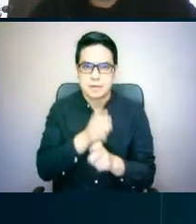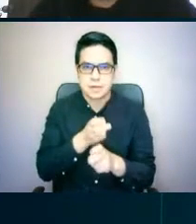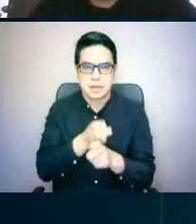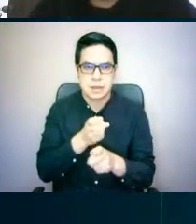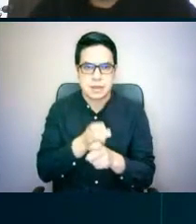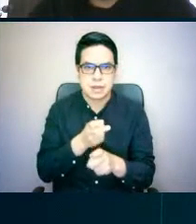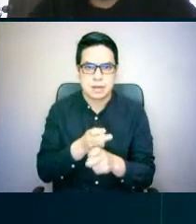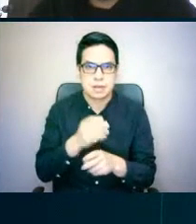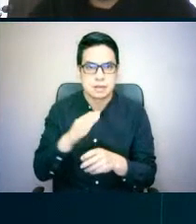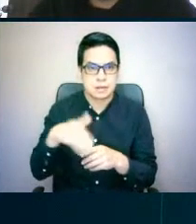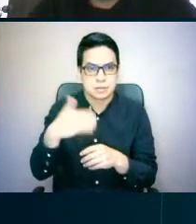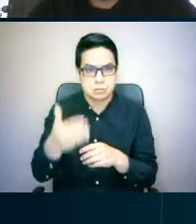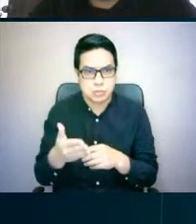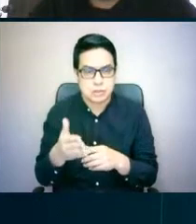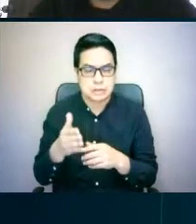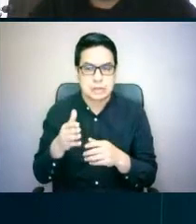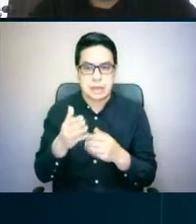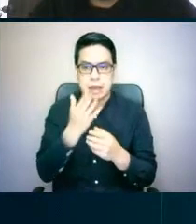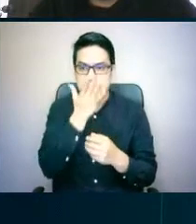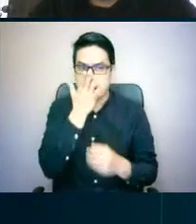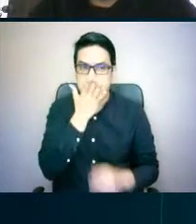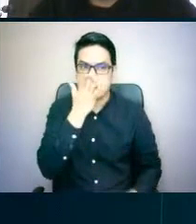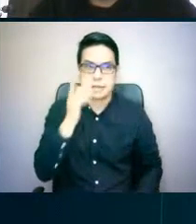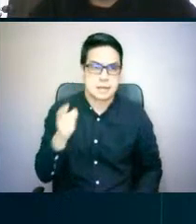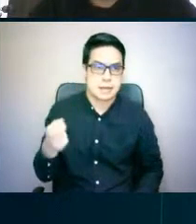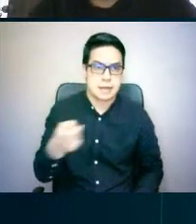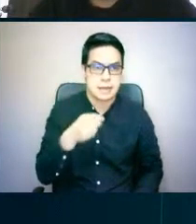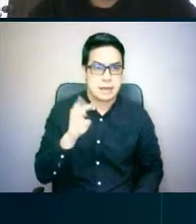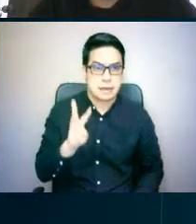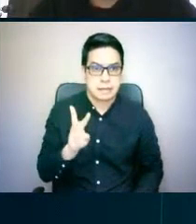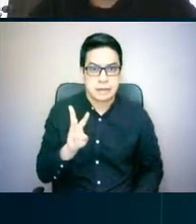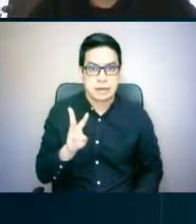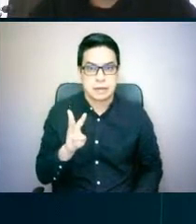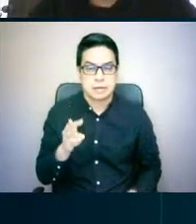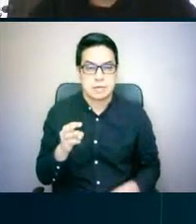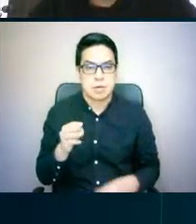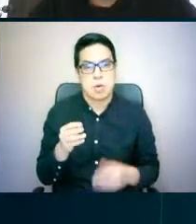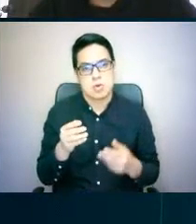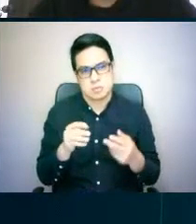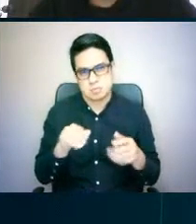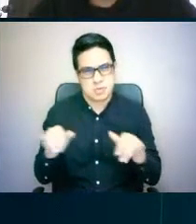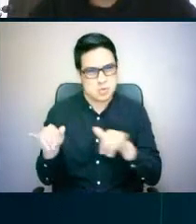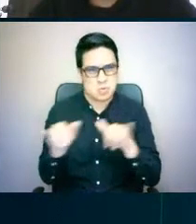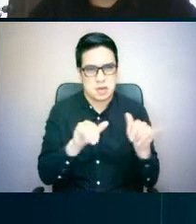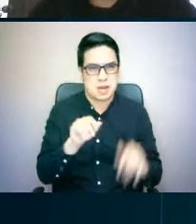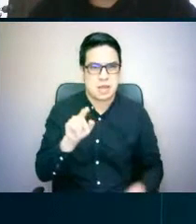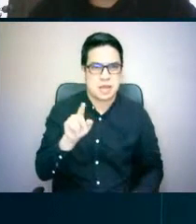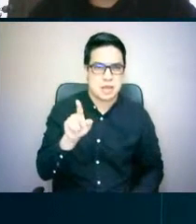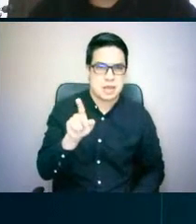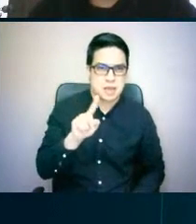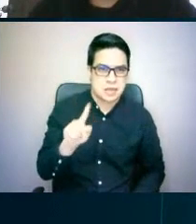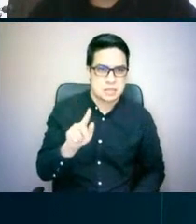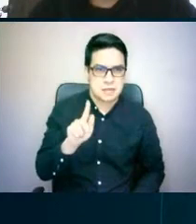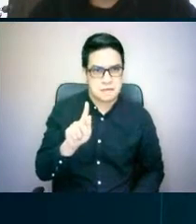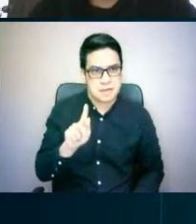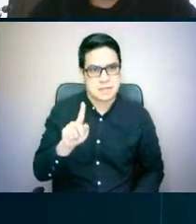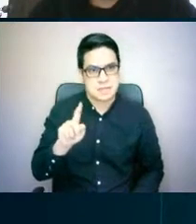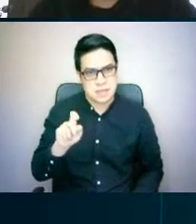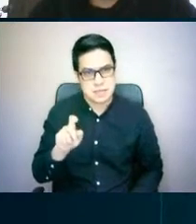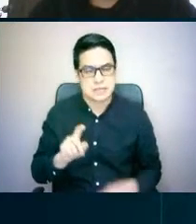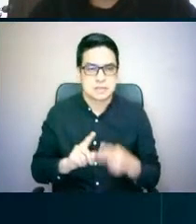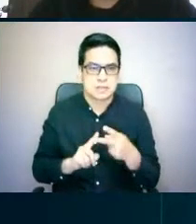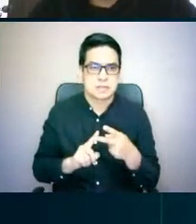del gas G3, como les mencionaba, igual que el SF6, que el G3 y